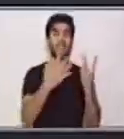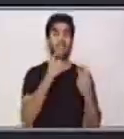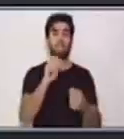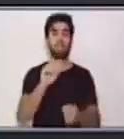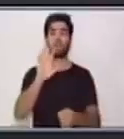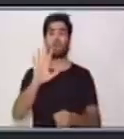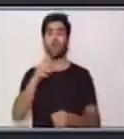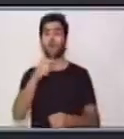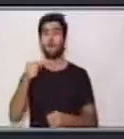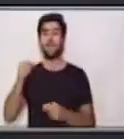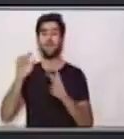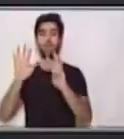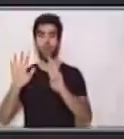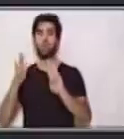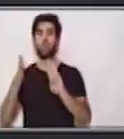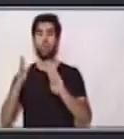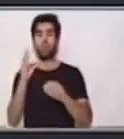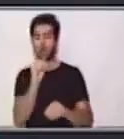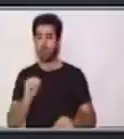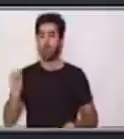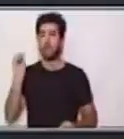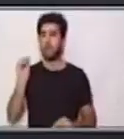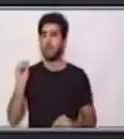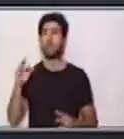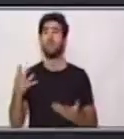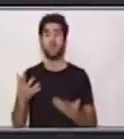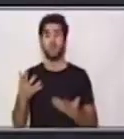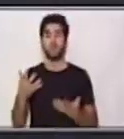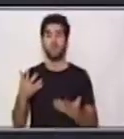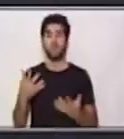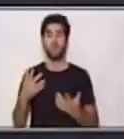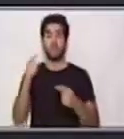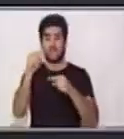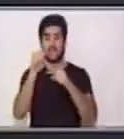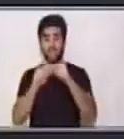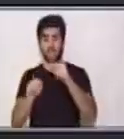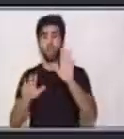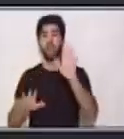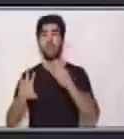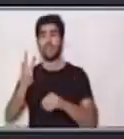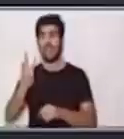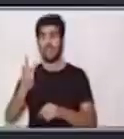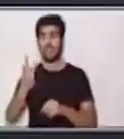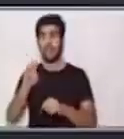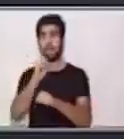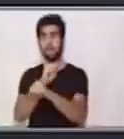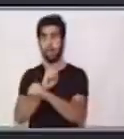17.5 menos 8 nos da 9.5 dividido 13 por 7.